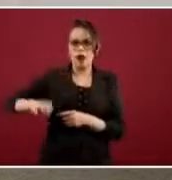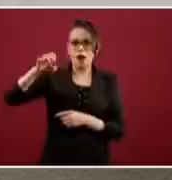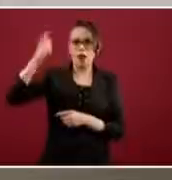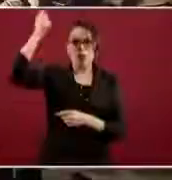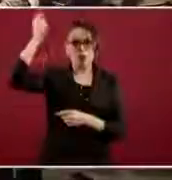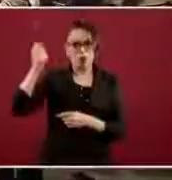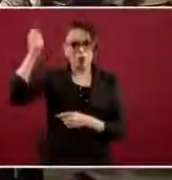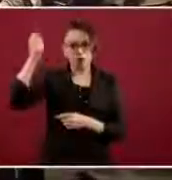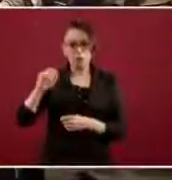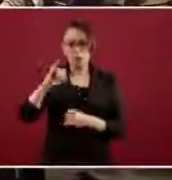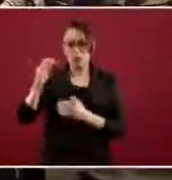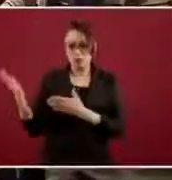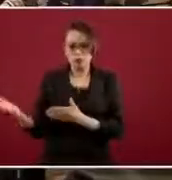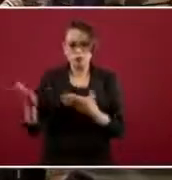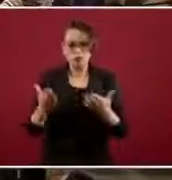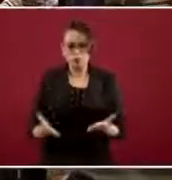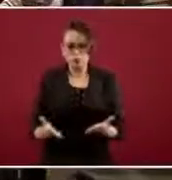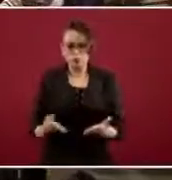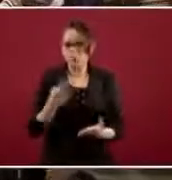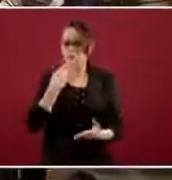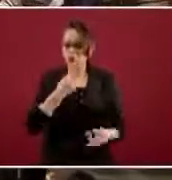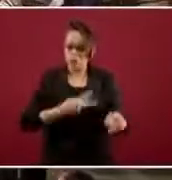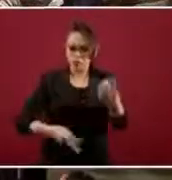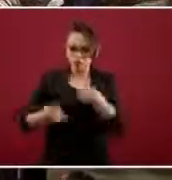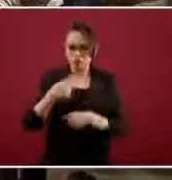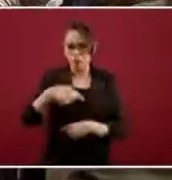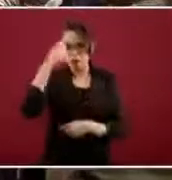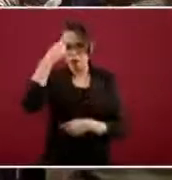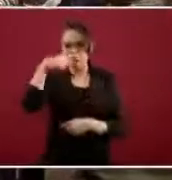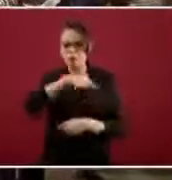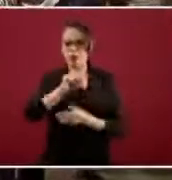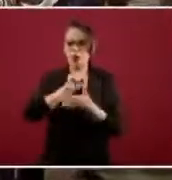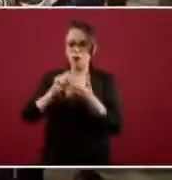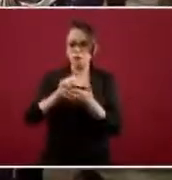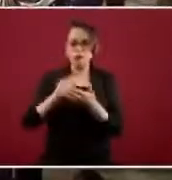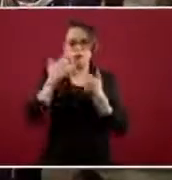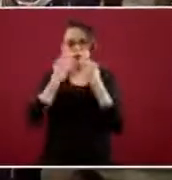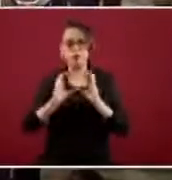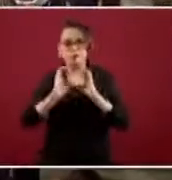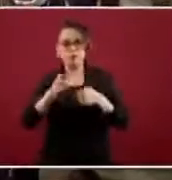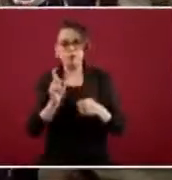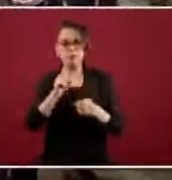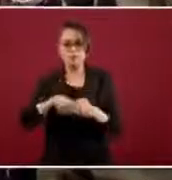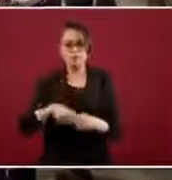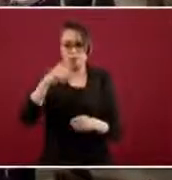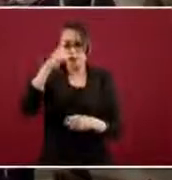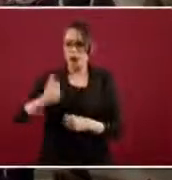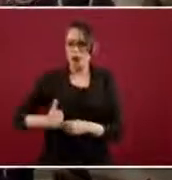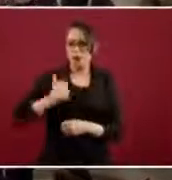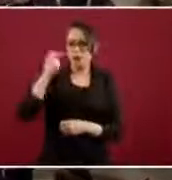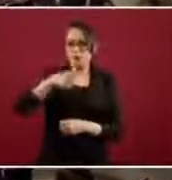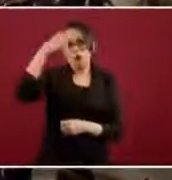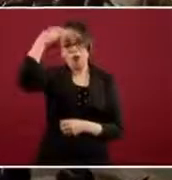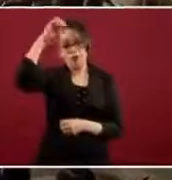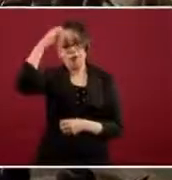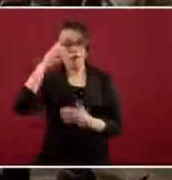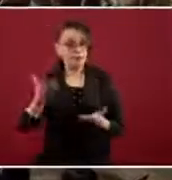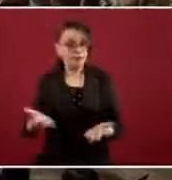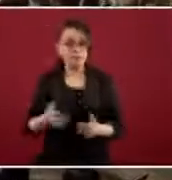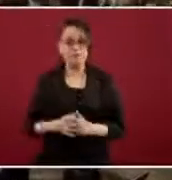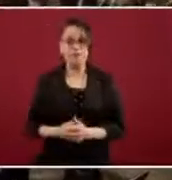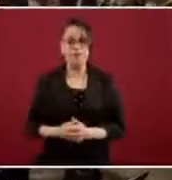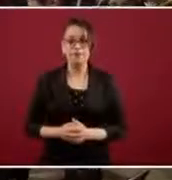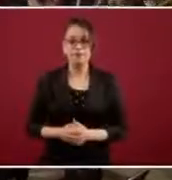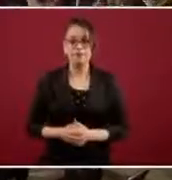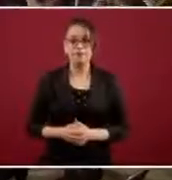son muy bienvenidos a participar en la convocatoria y aprovechar ese talento. Efectivamente, en estas condiciones específicas donde